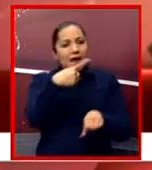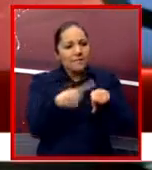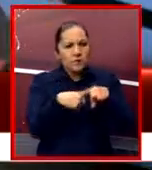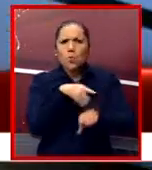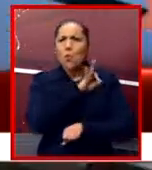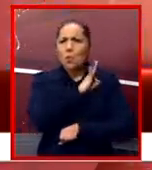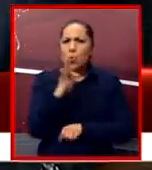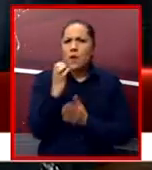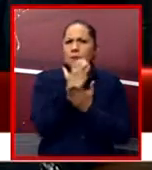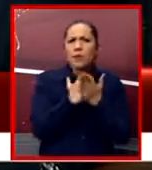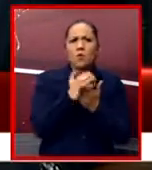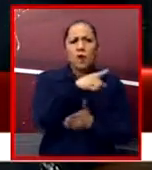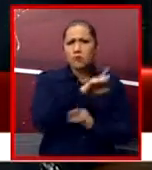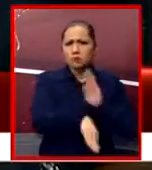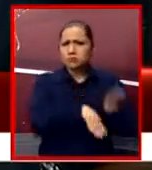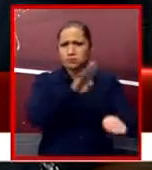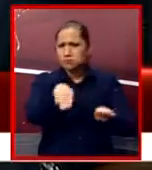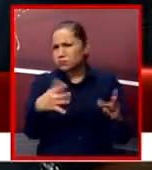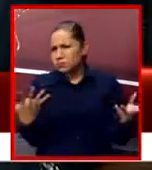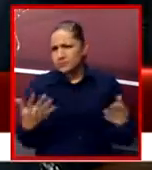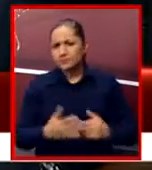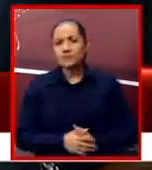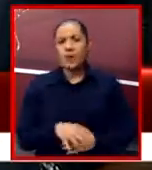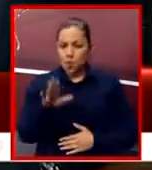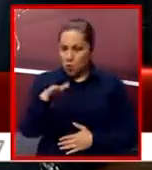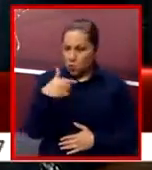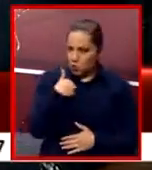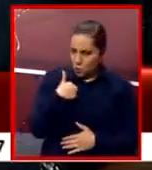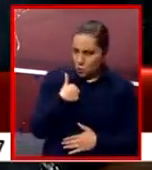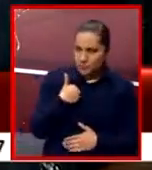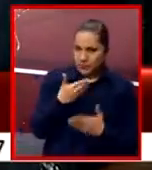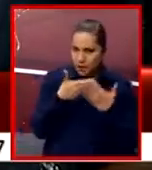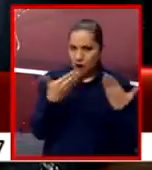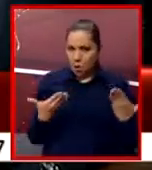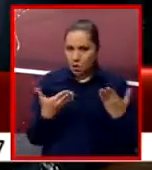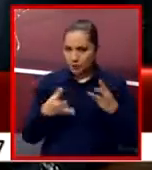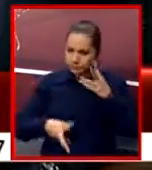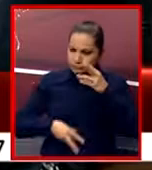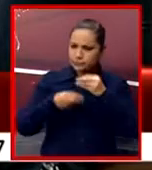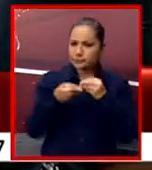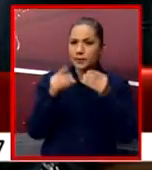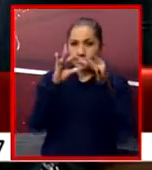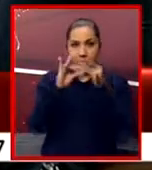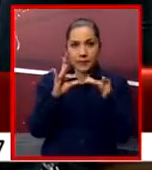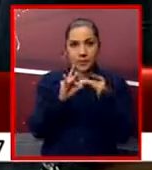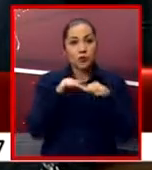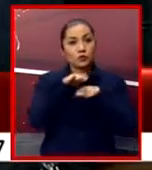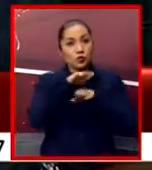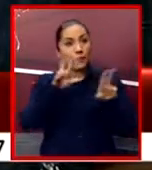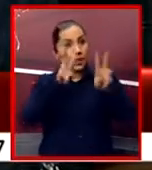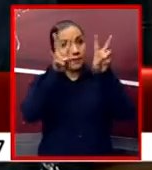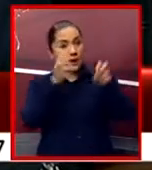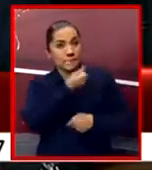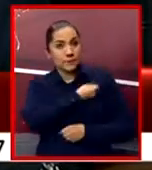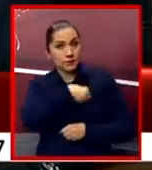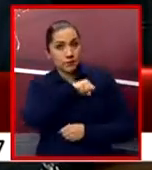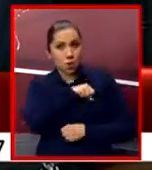curables. Pero sí tengo que decir, por supuesto que en salud se ha avanzado y de